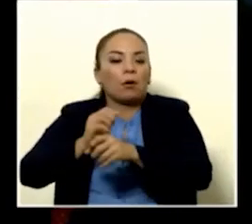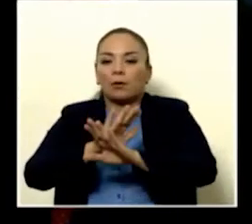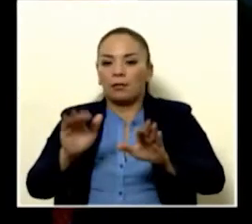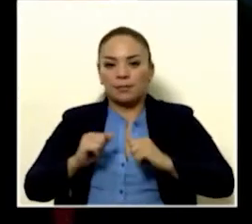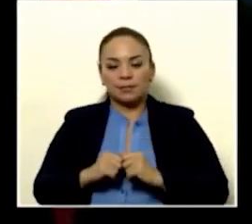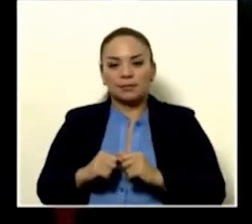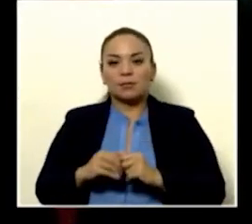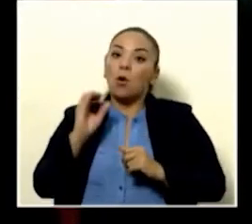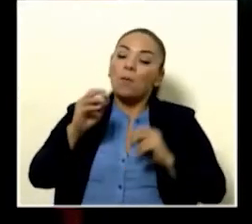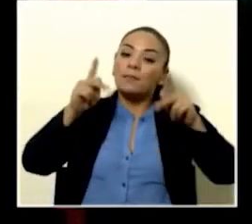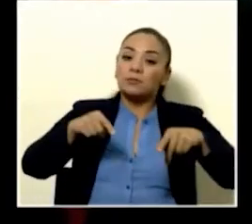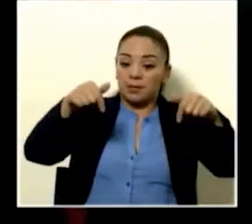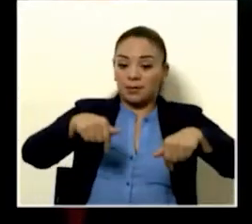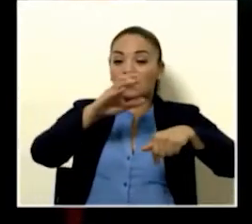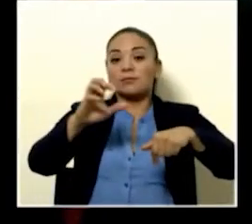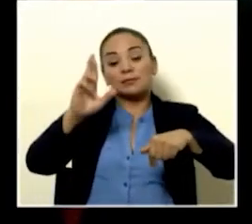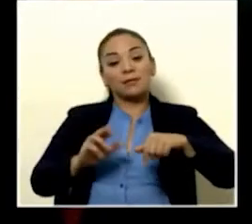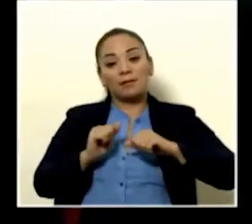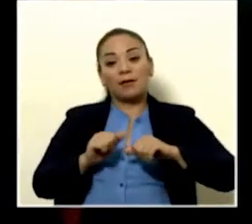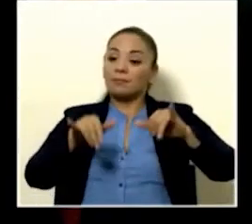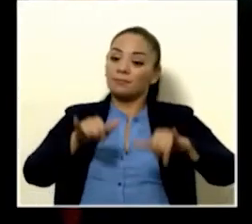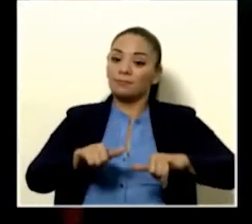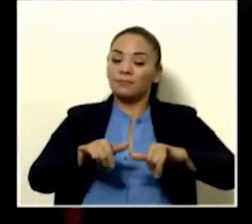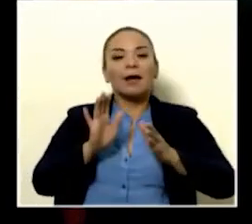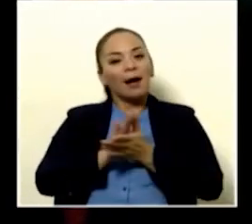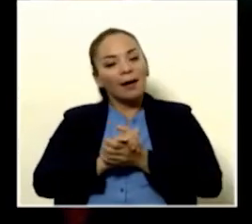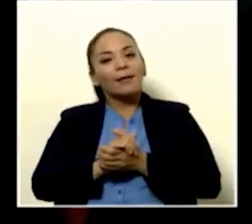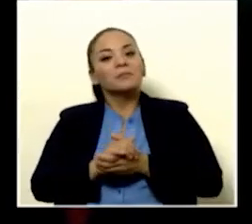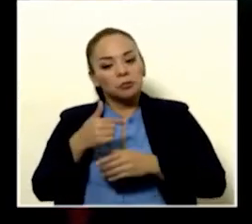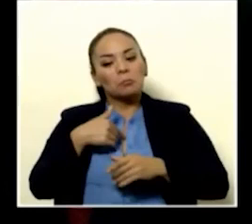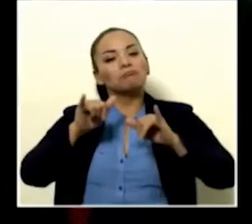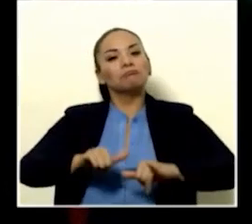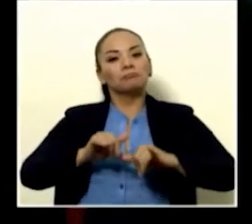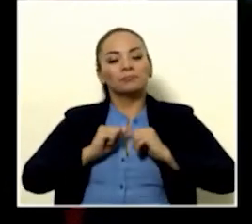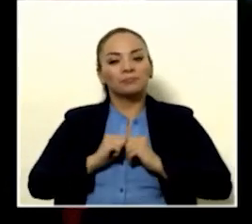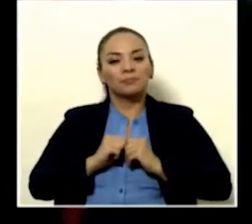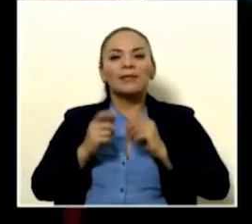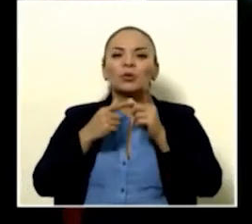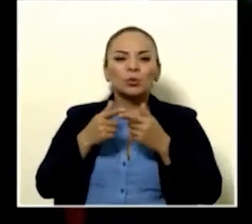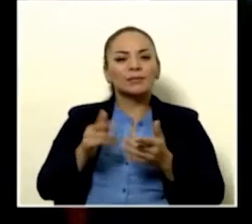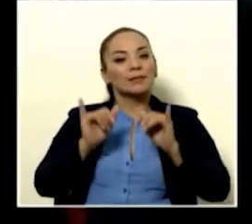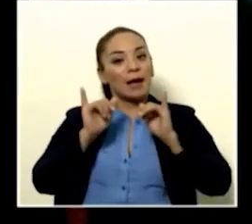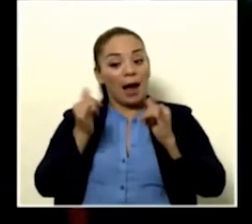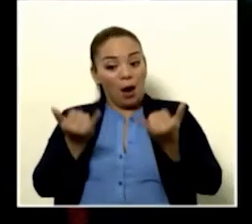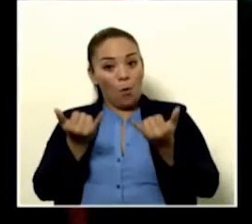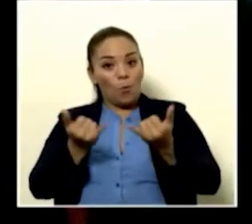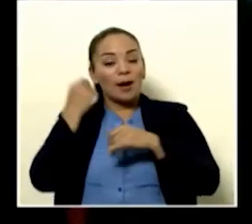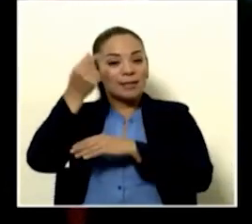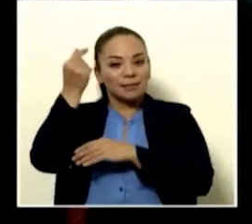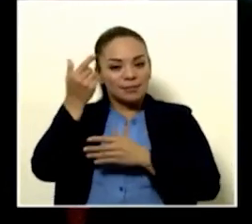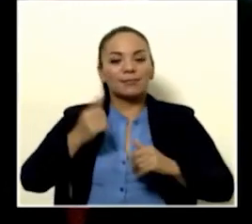establecidas en territorio costarricense y que han visto esa oportunidad de regularizarse. Es así como el Estado da un